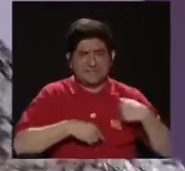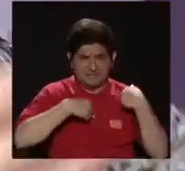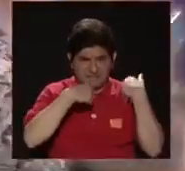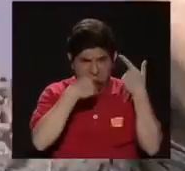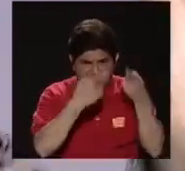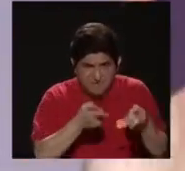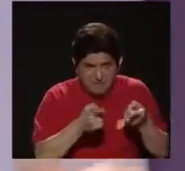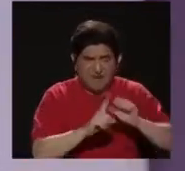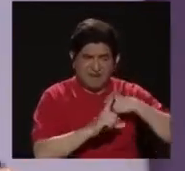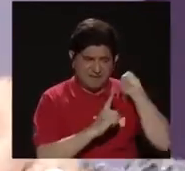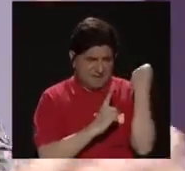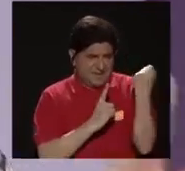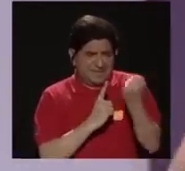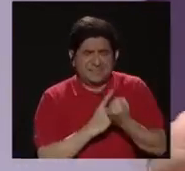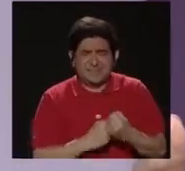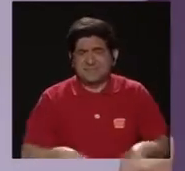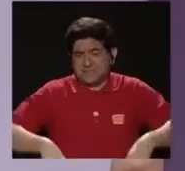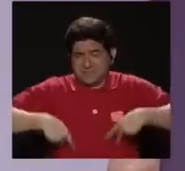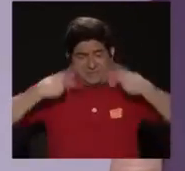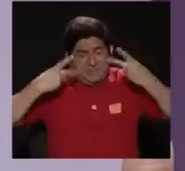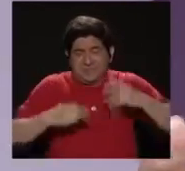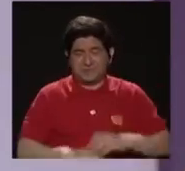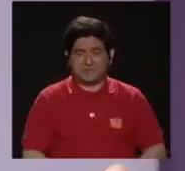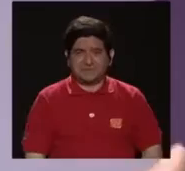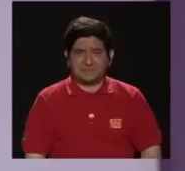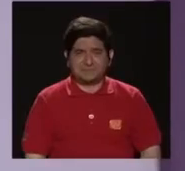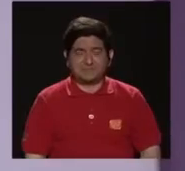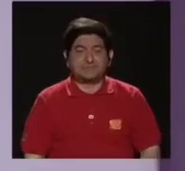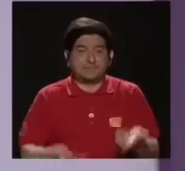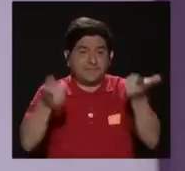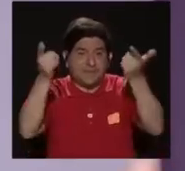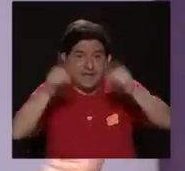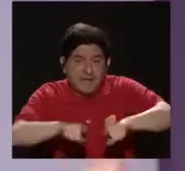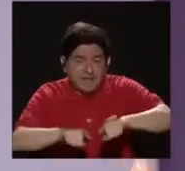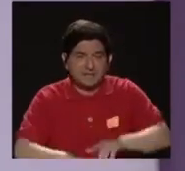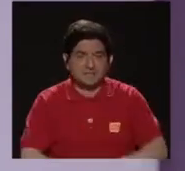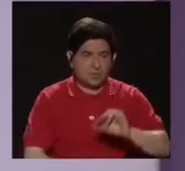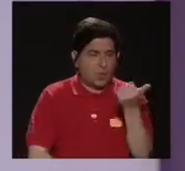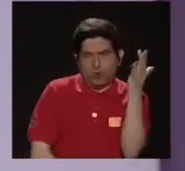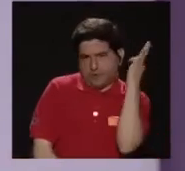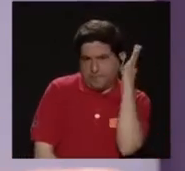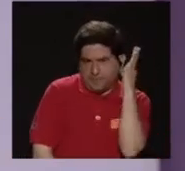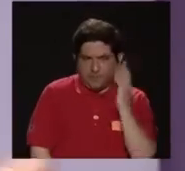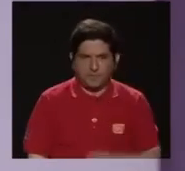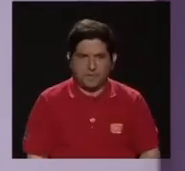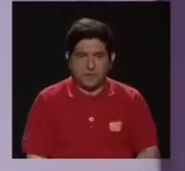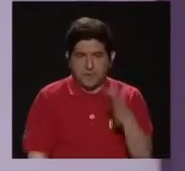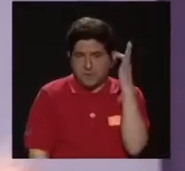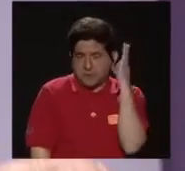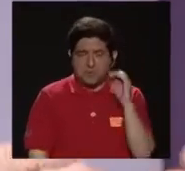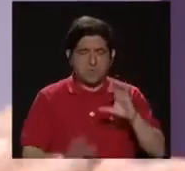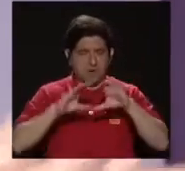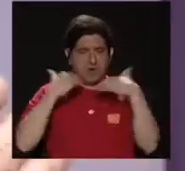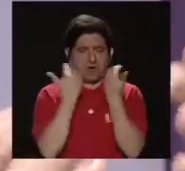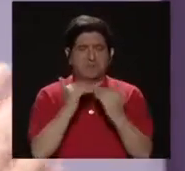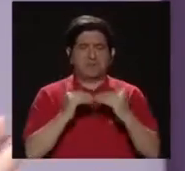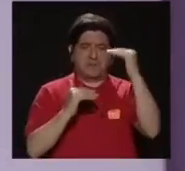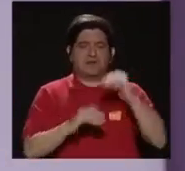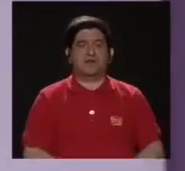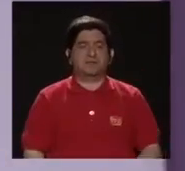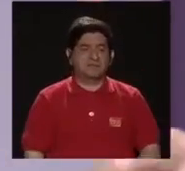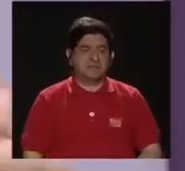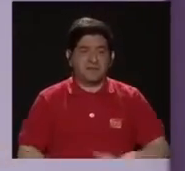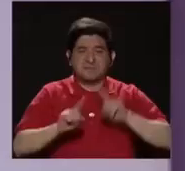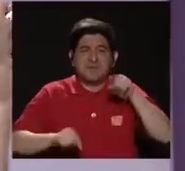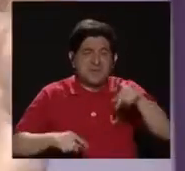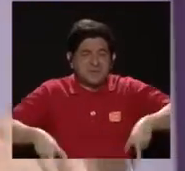las circunstancias vitales. Y en el caso de la otra mujer, es una mujer burguesa que vive la vida que no quiere. O